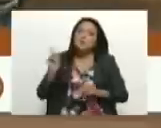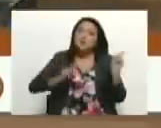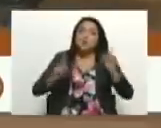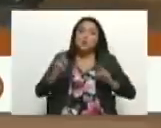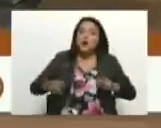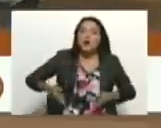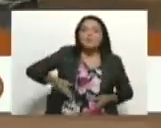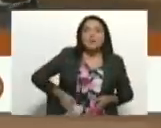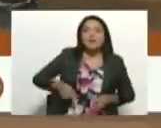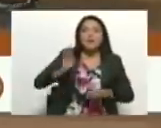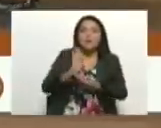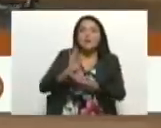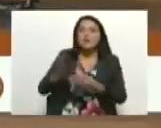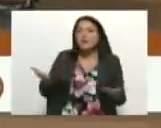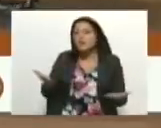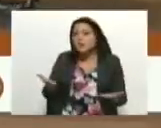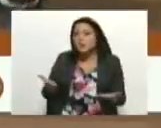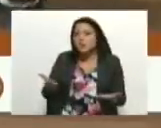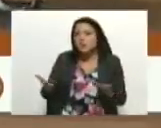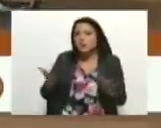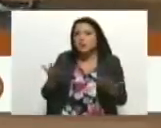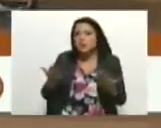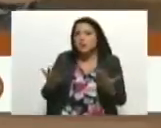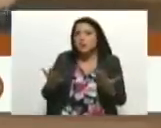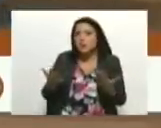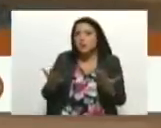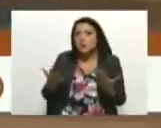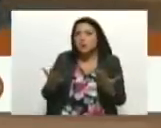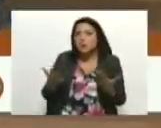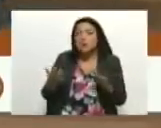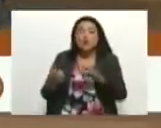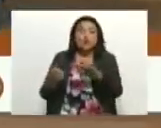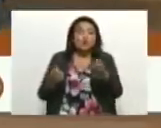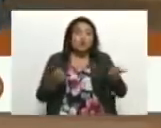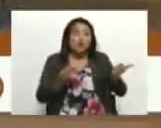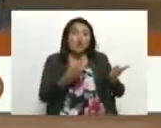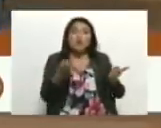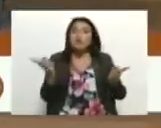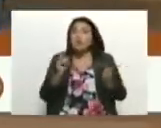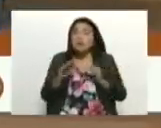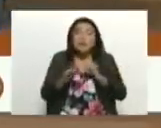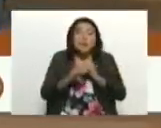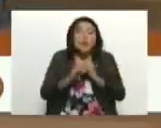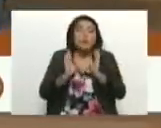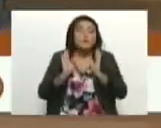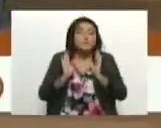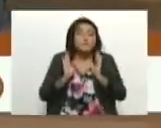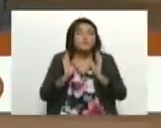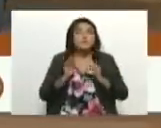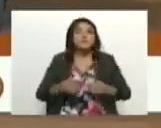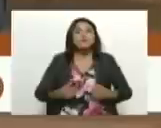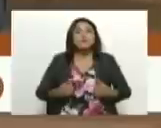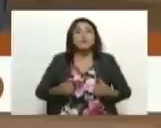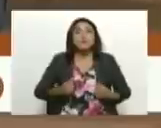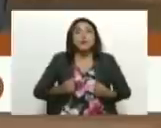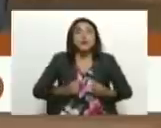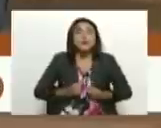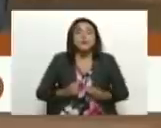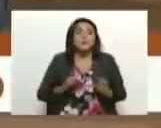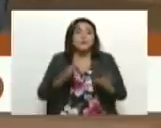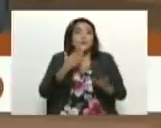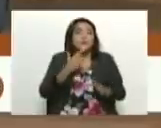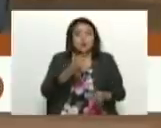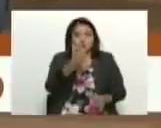Aquí todos somos iguales ante la ley. Todos y todas. No, que yo fui, qué sé yo,